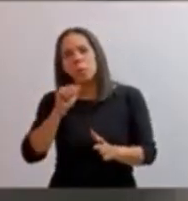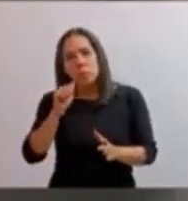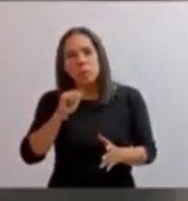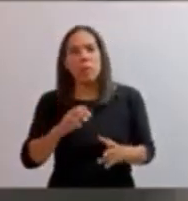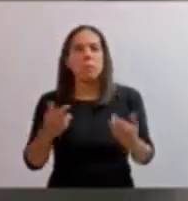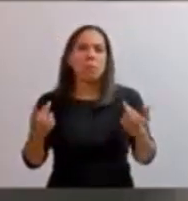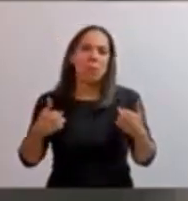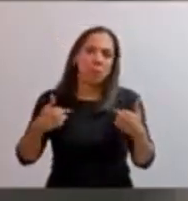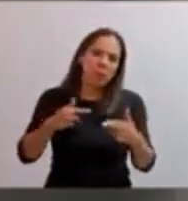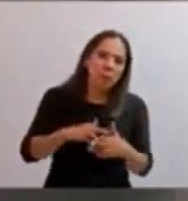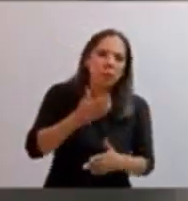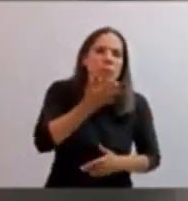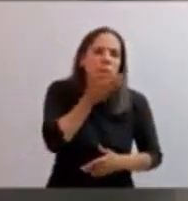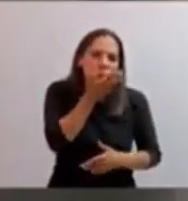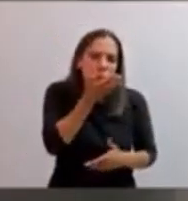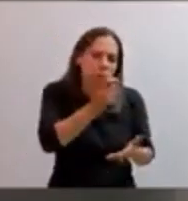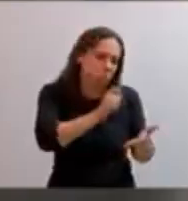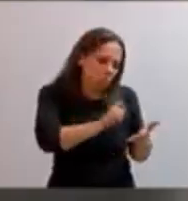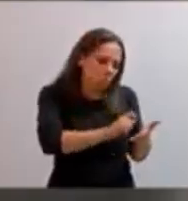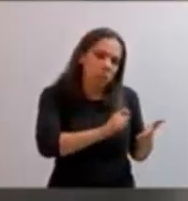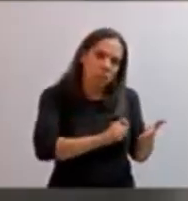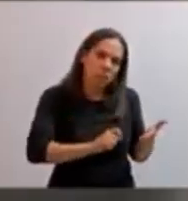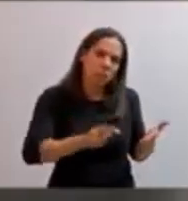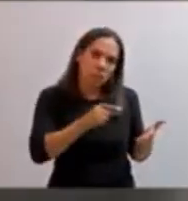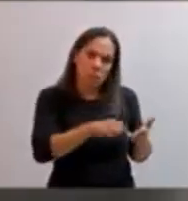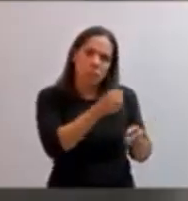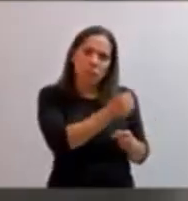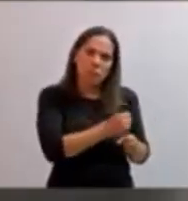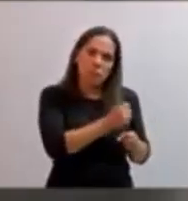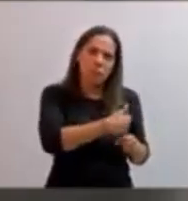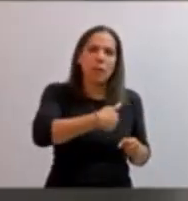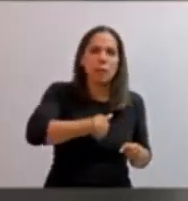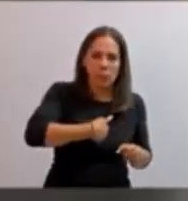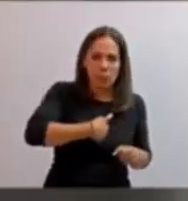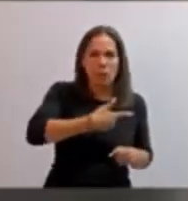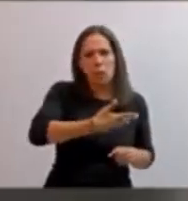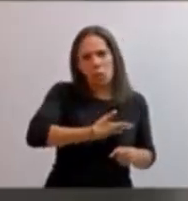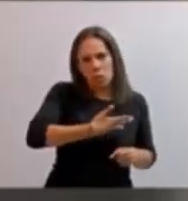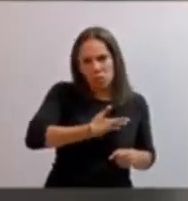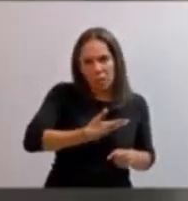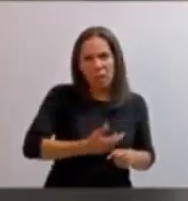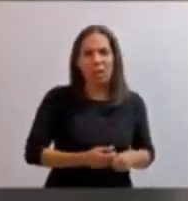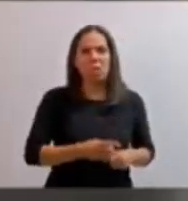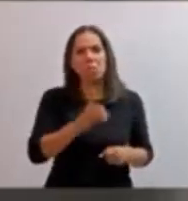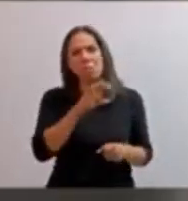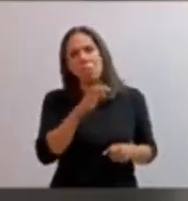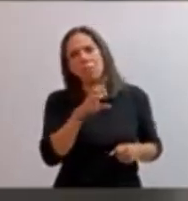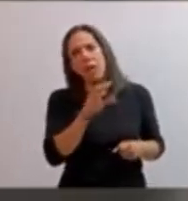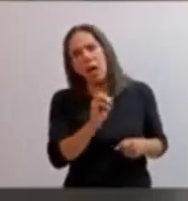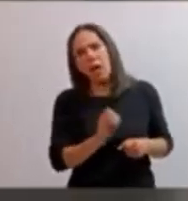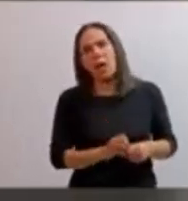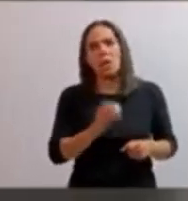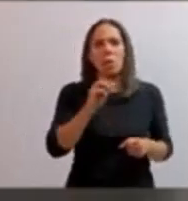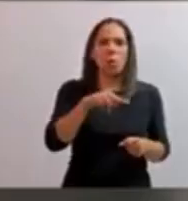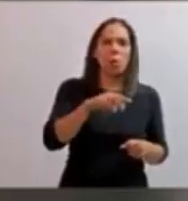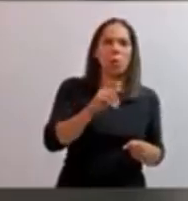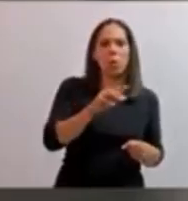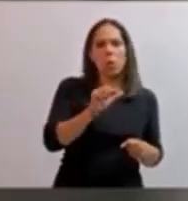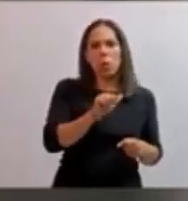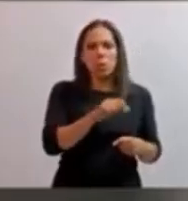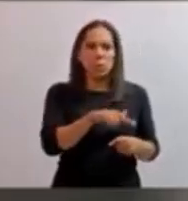llevar diversos registros sobre su práctica, ¿no? Quienes llevan un diario, quienes toman nota, y a partir de